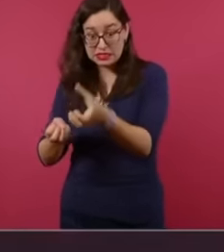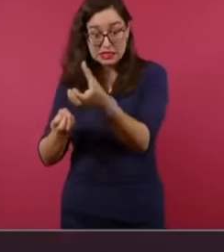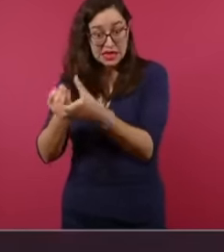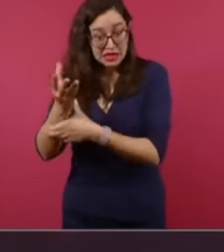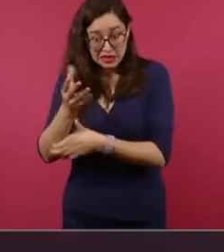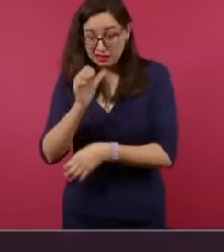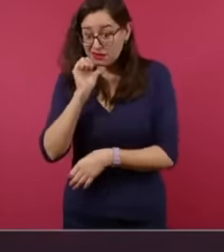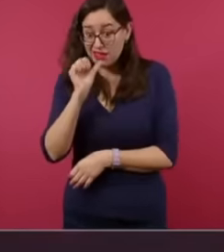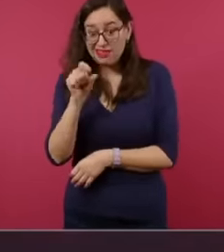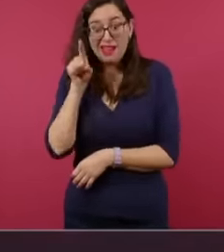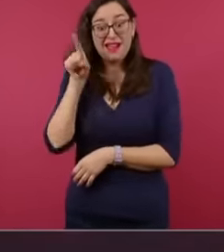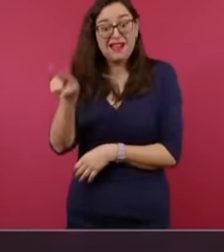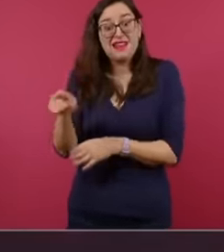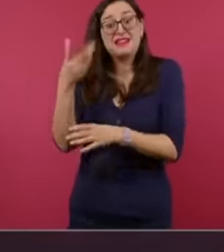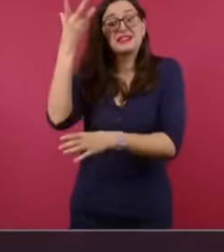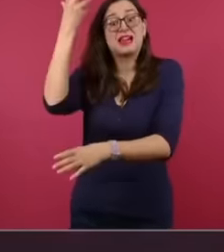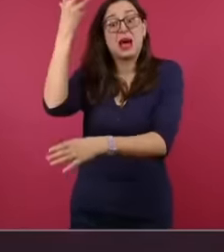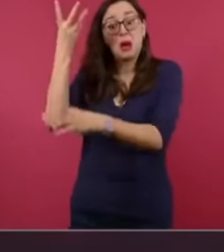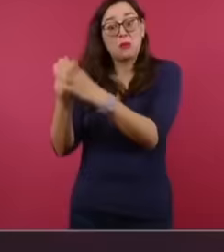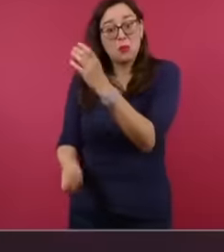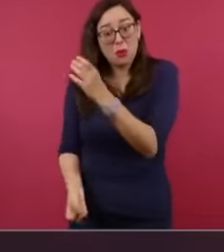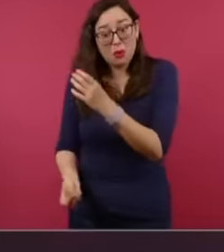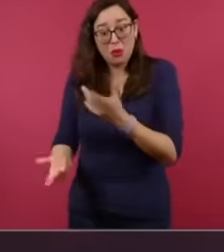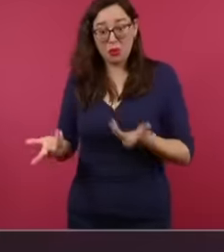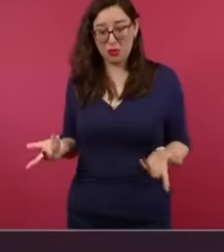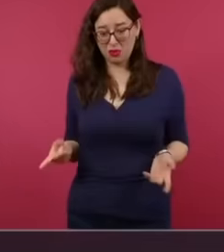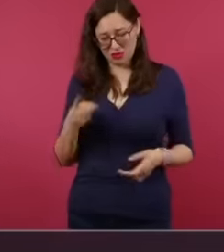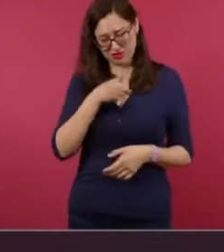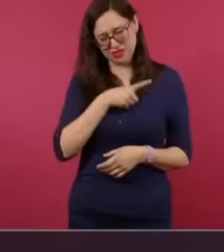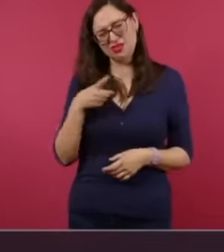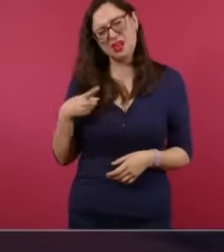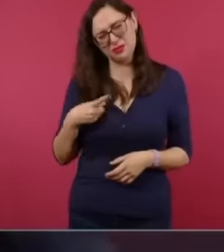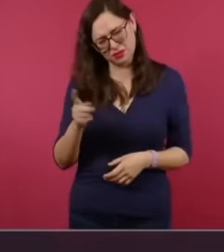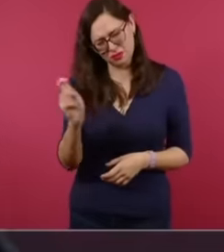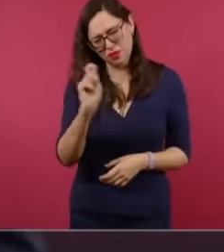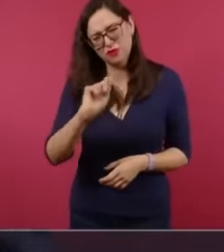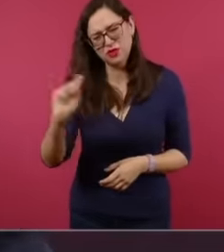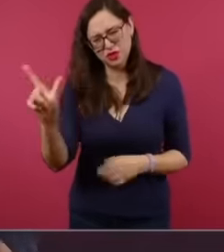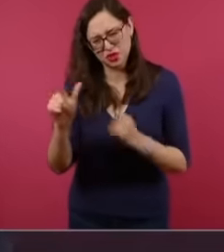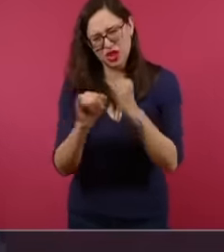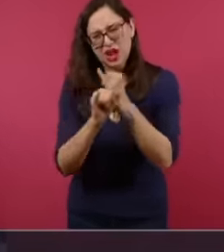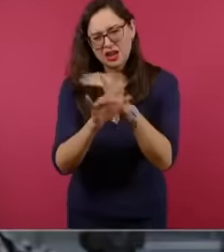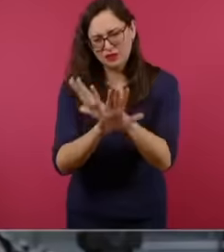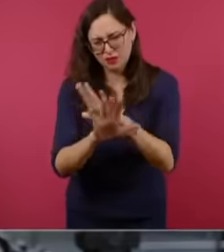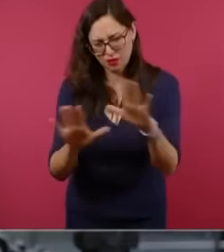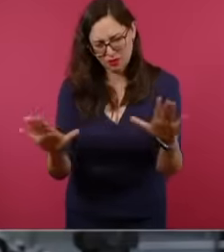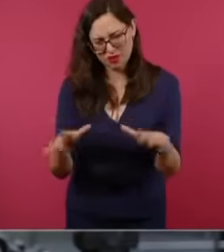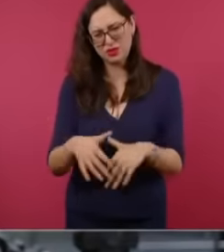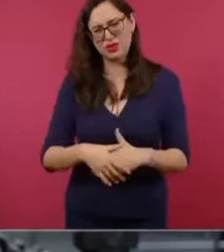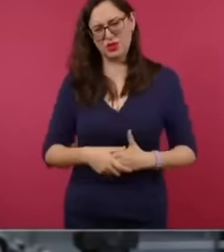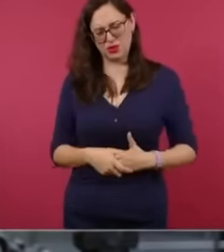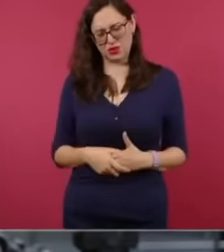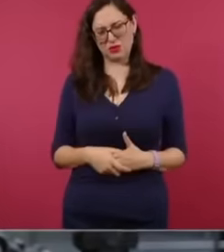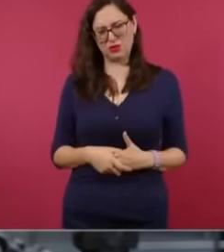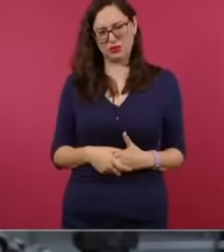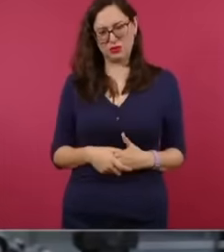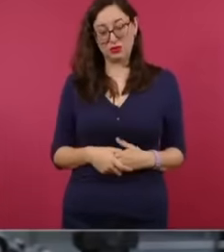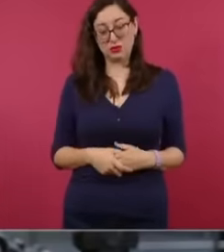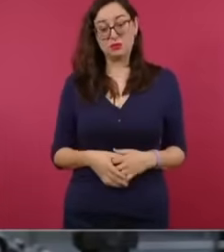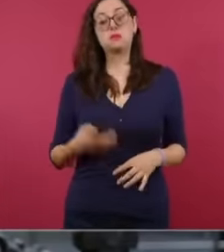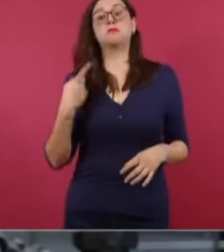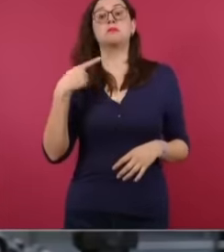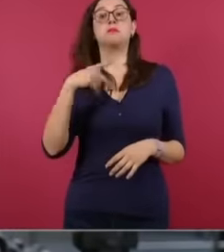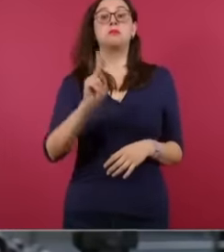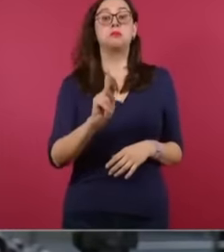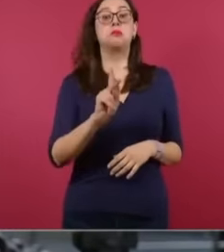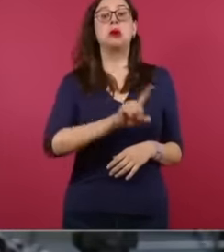es. Digo, pero, por la gente que nos está viendo y que nos está. Pero le dice, a él le ayudaron, según las investigaciones